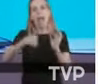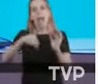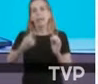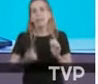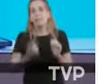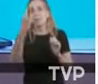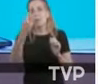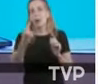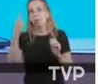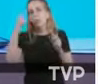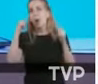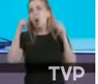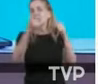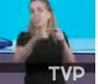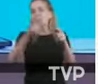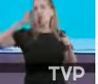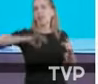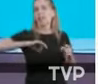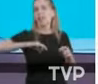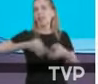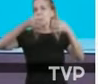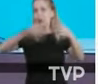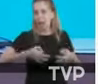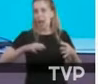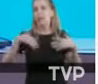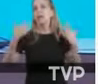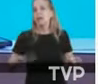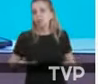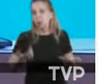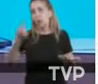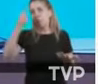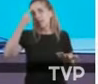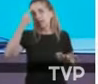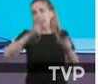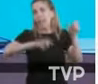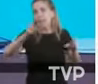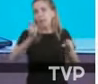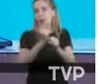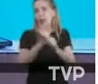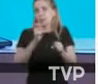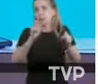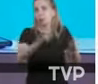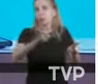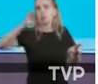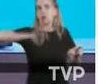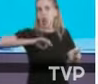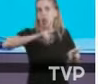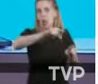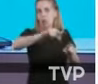por la recuperación del salario real. Por lo tanto, que los ingresos de los que trabajan tienen que